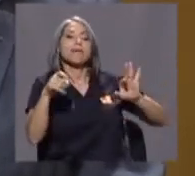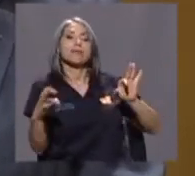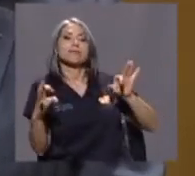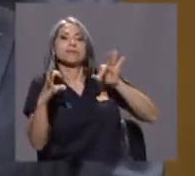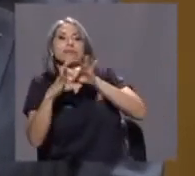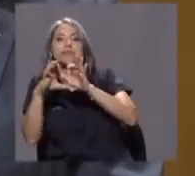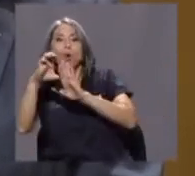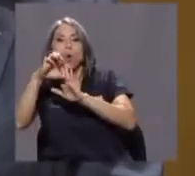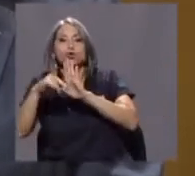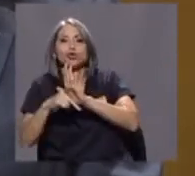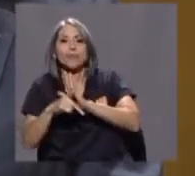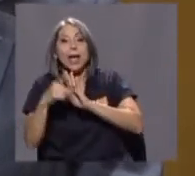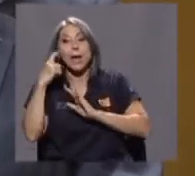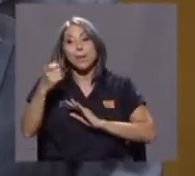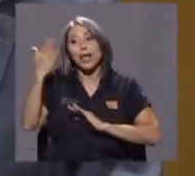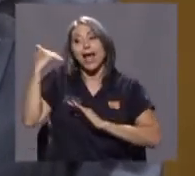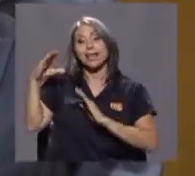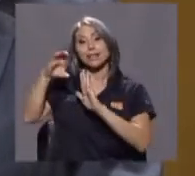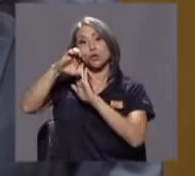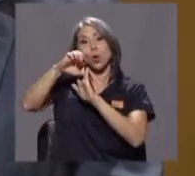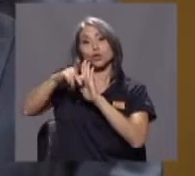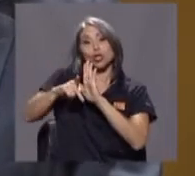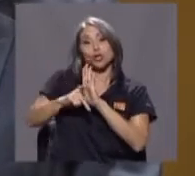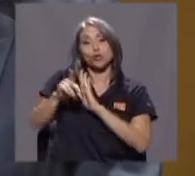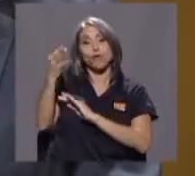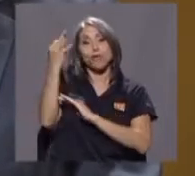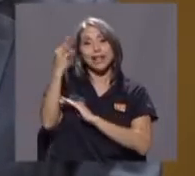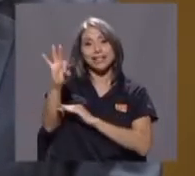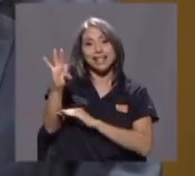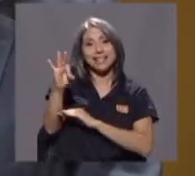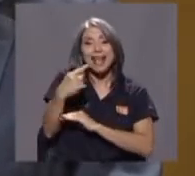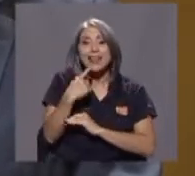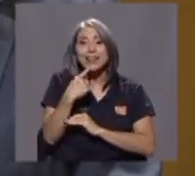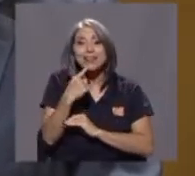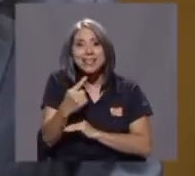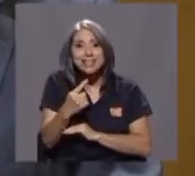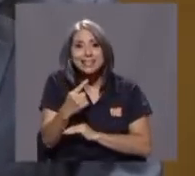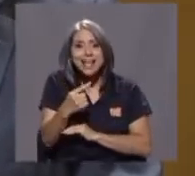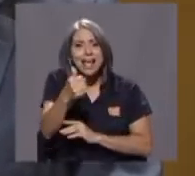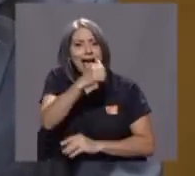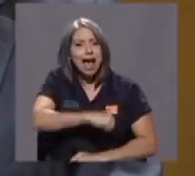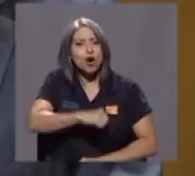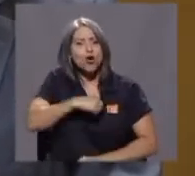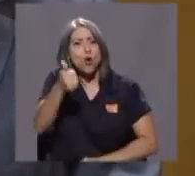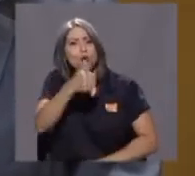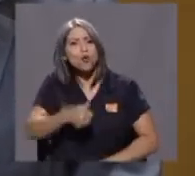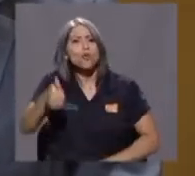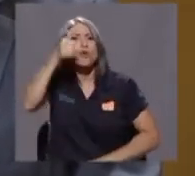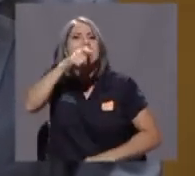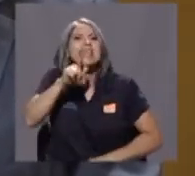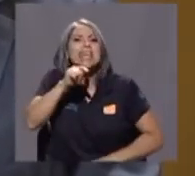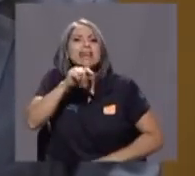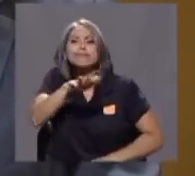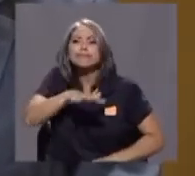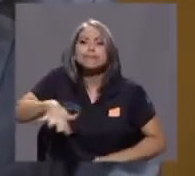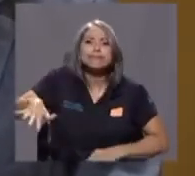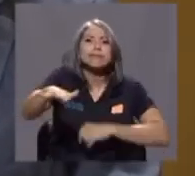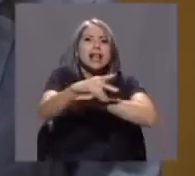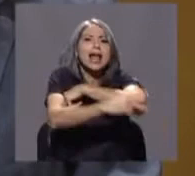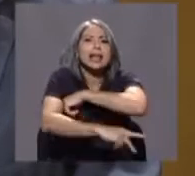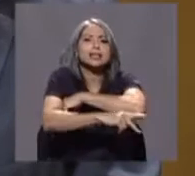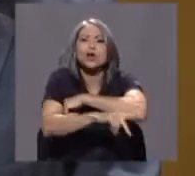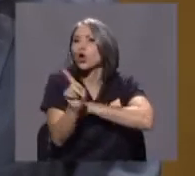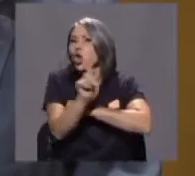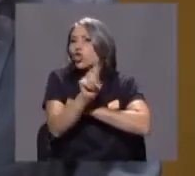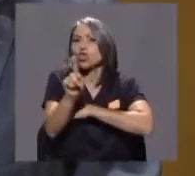francesa, vigente en ese momento, se establece que la soberanía reside en la nación, ya no va a residir en el monarca,